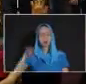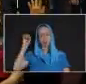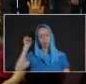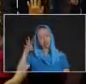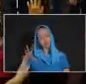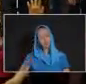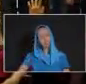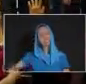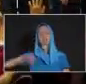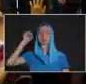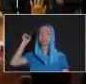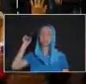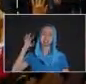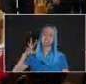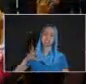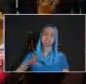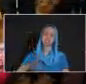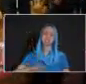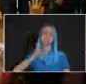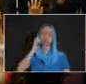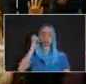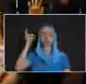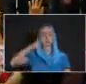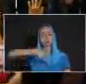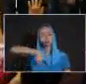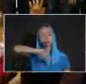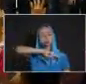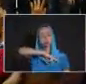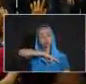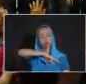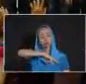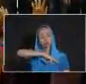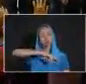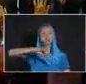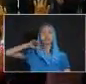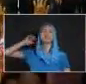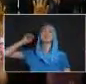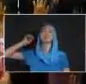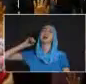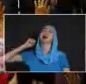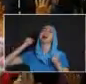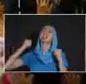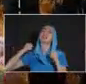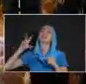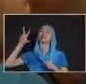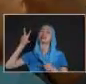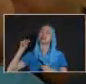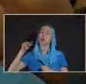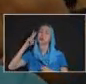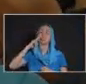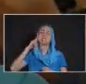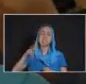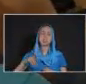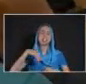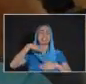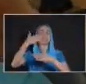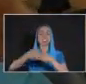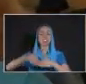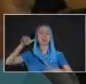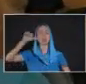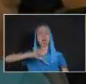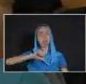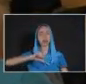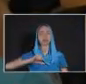Bendícenos a todos nosotros, Señor, todos los que estamos acá, todos, tu cuerpo. Haznos invisibles ante la maldad,